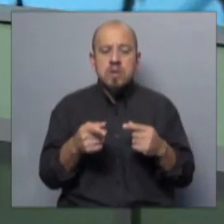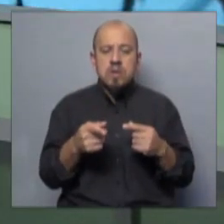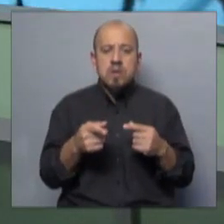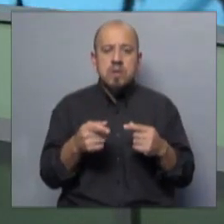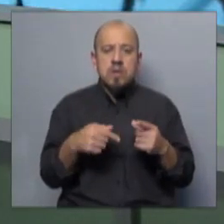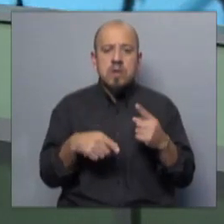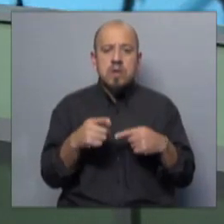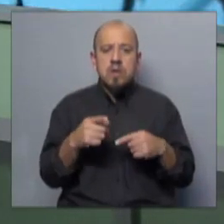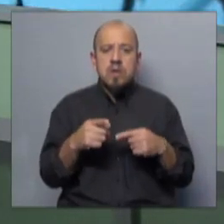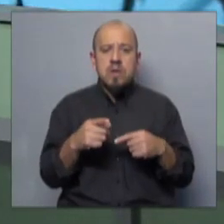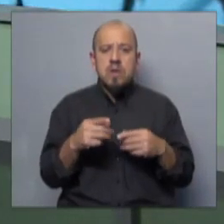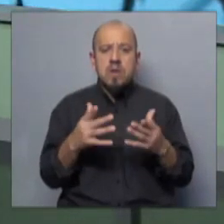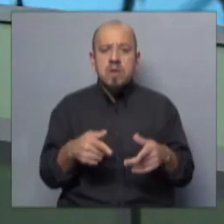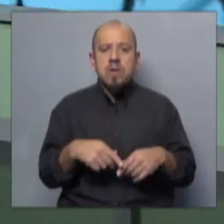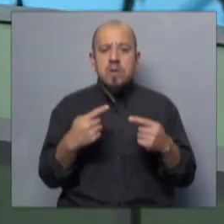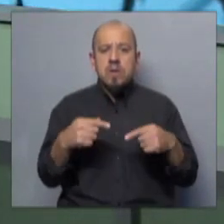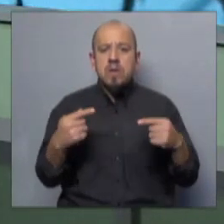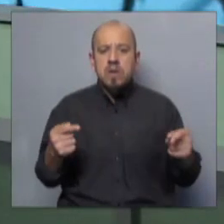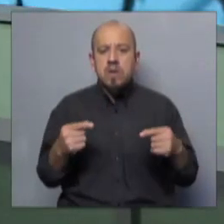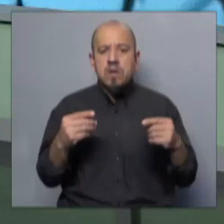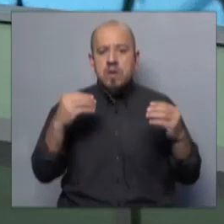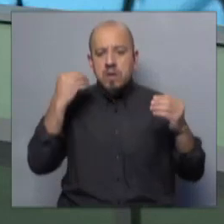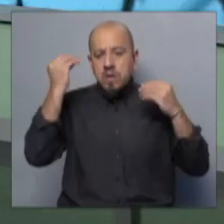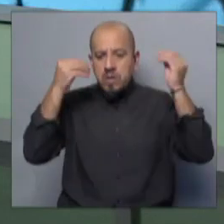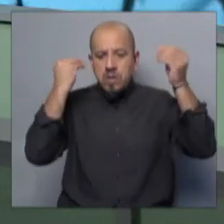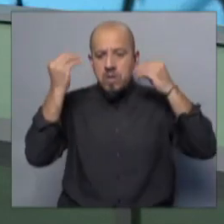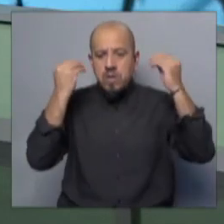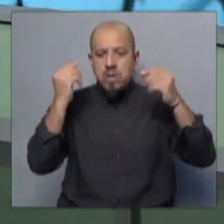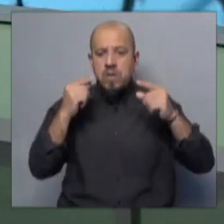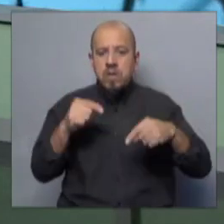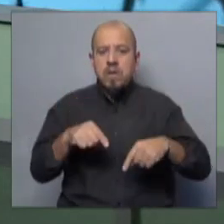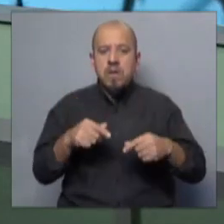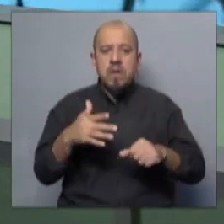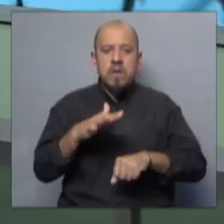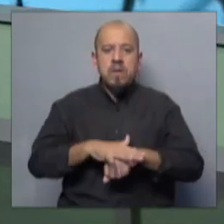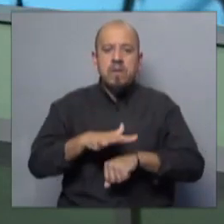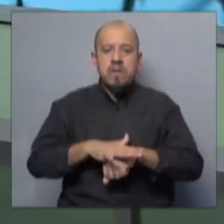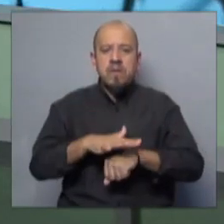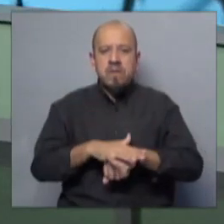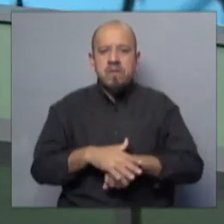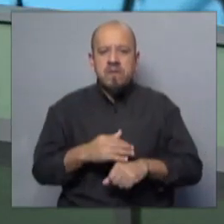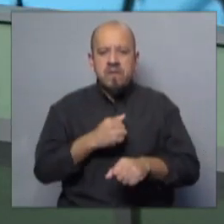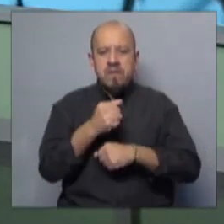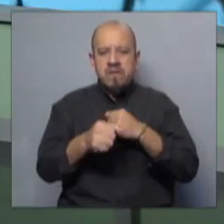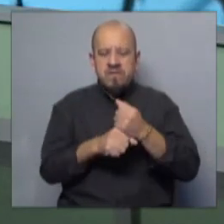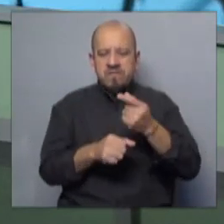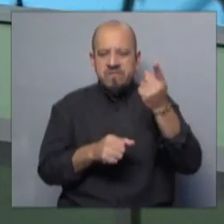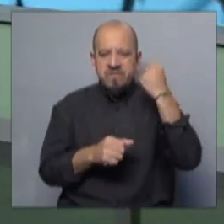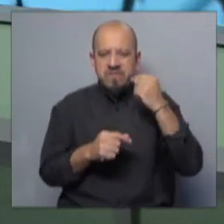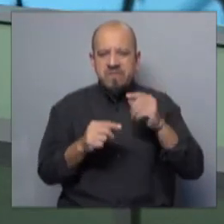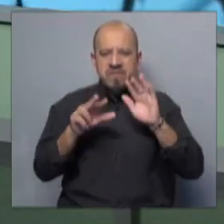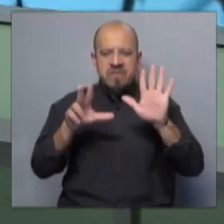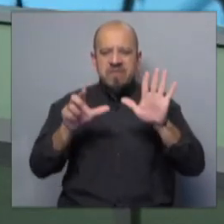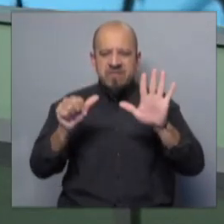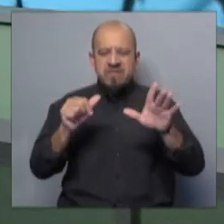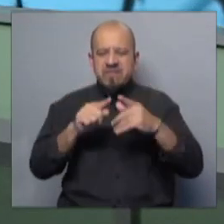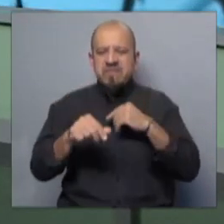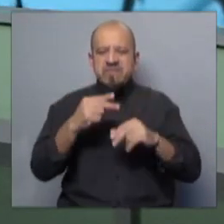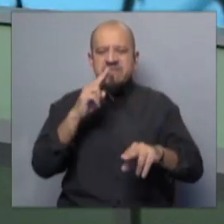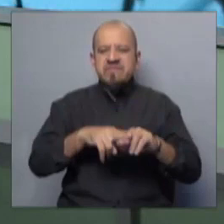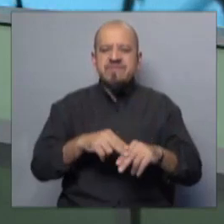comisionado parlamentario como una de las cosas que más preocupan a la oficina en este momento el año pasado hubo 86 muertes